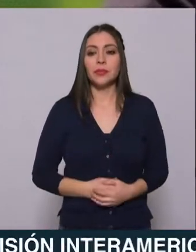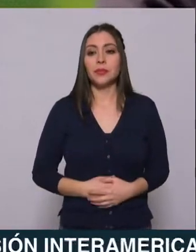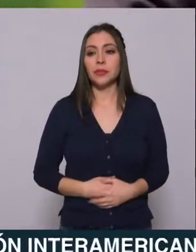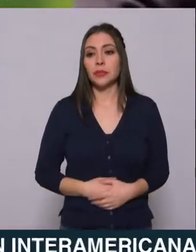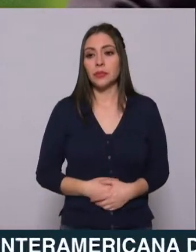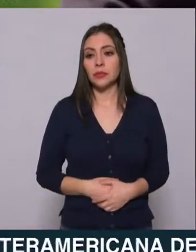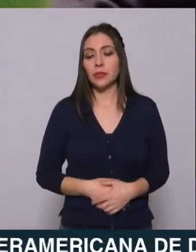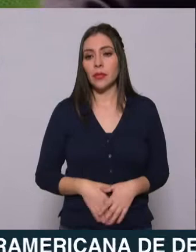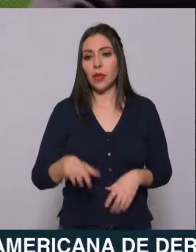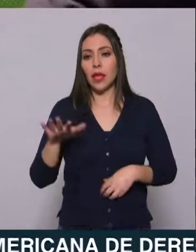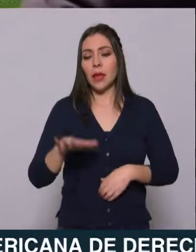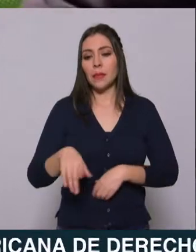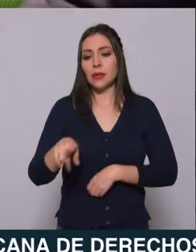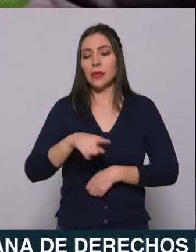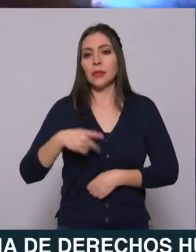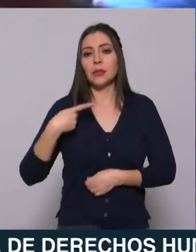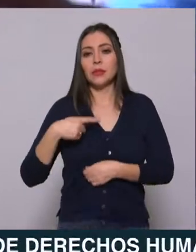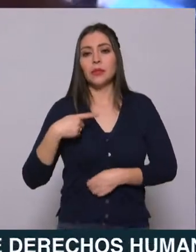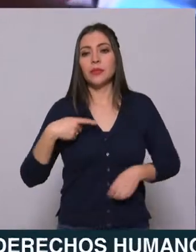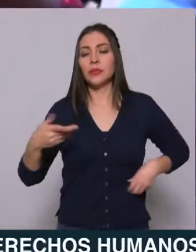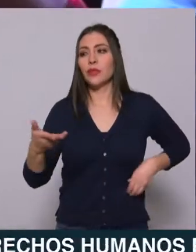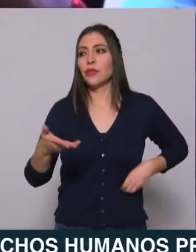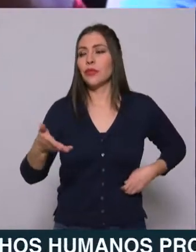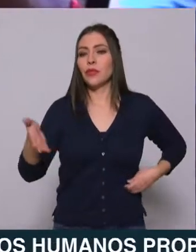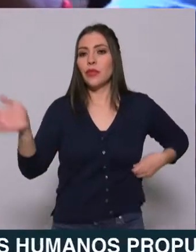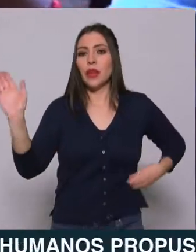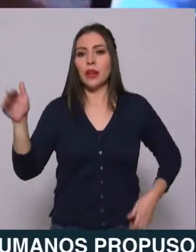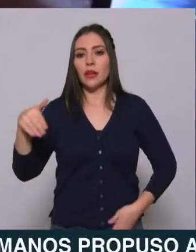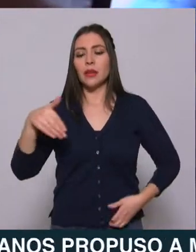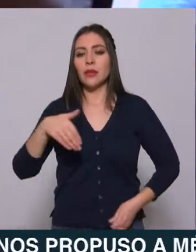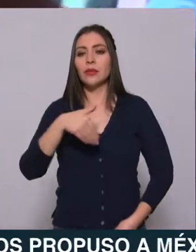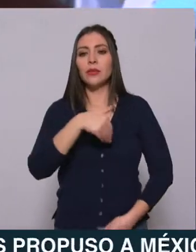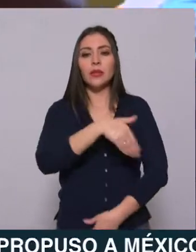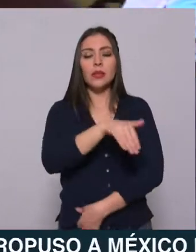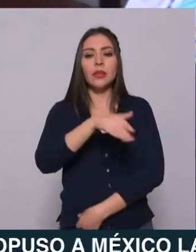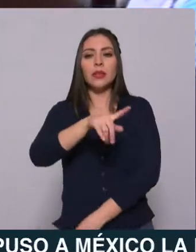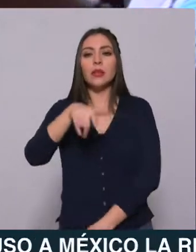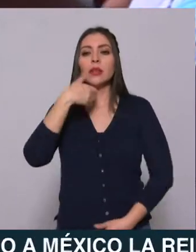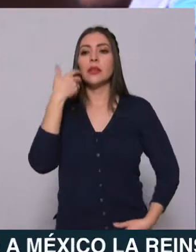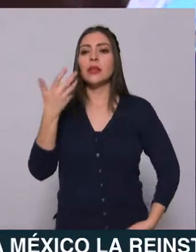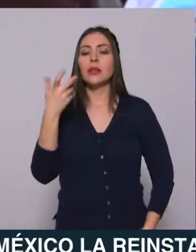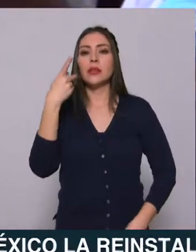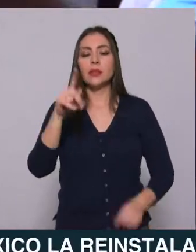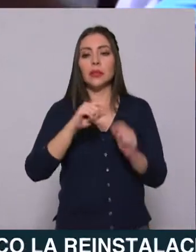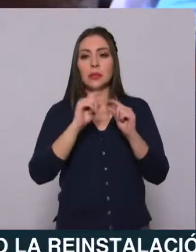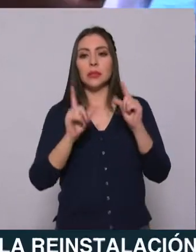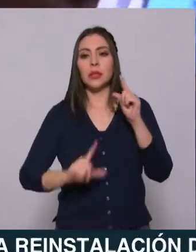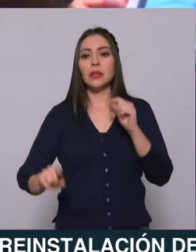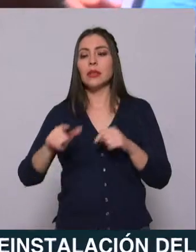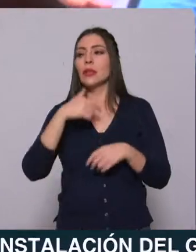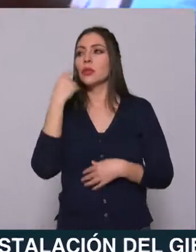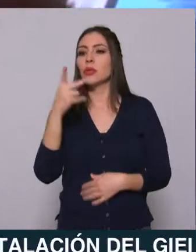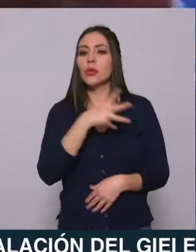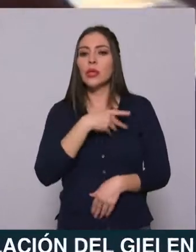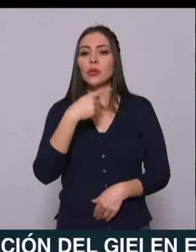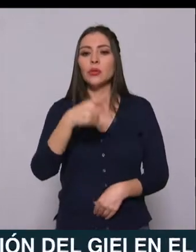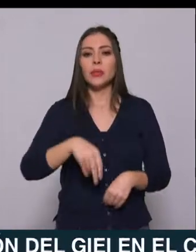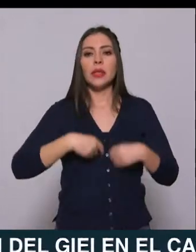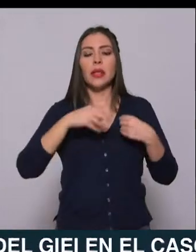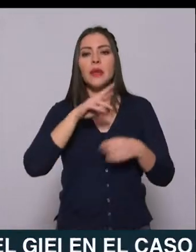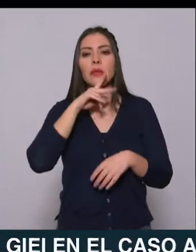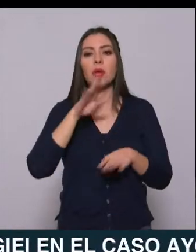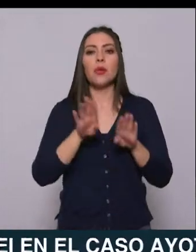la expulsión, que son todos estos que buscan salir de su país para encontrar una vida mejor para ellos y sus hijos en